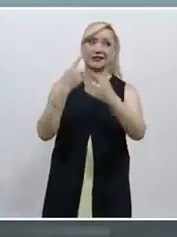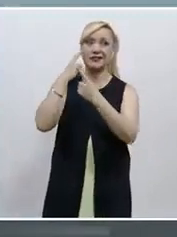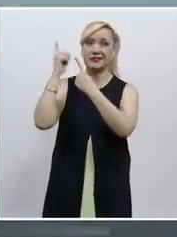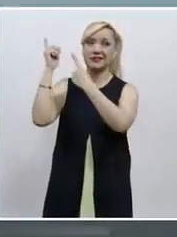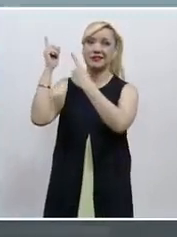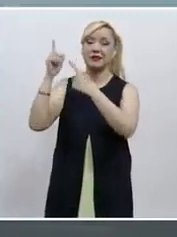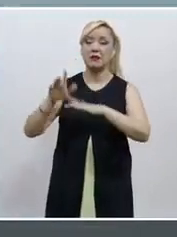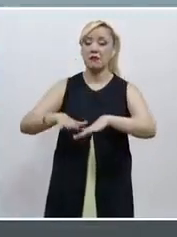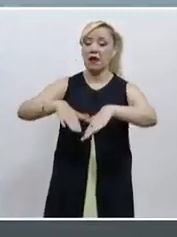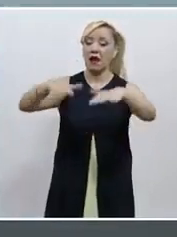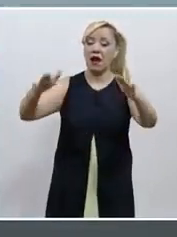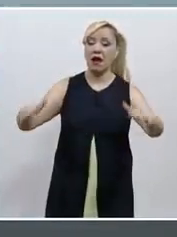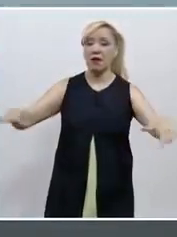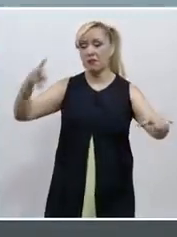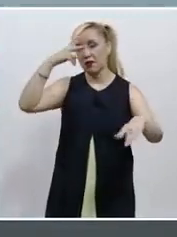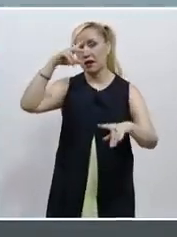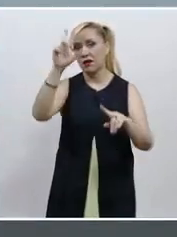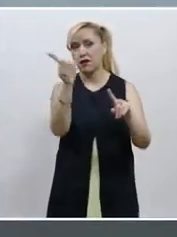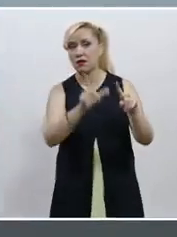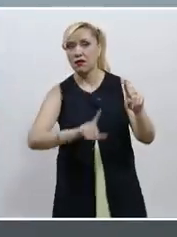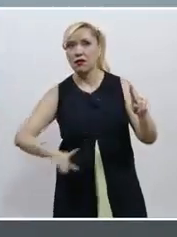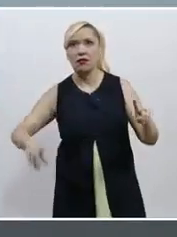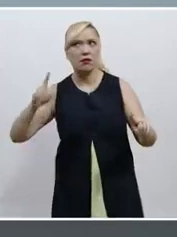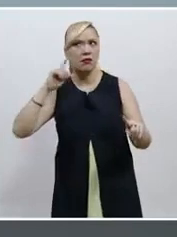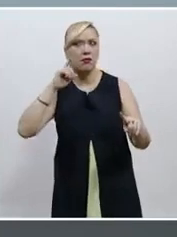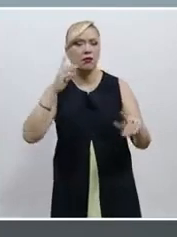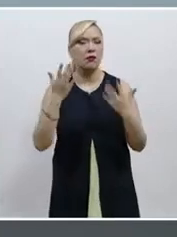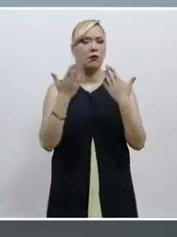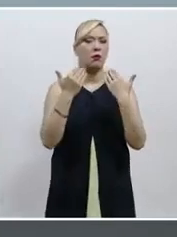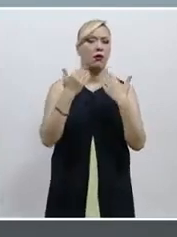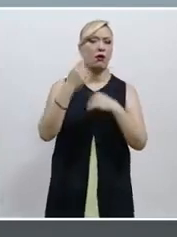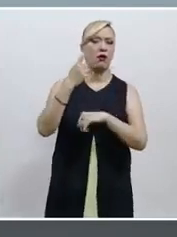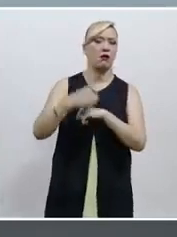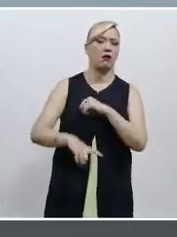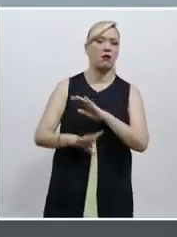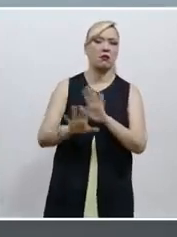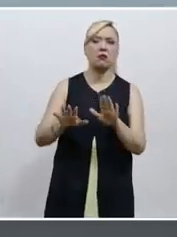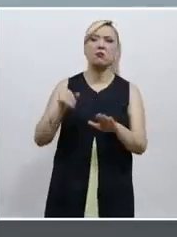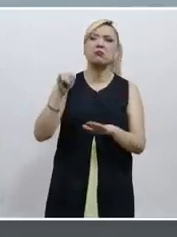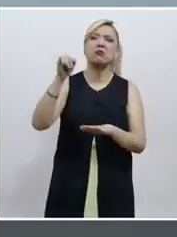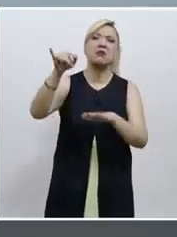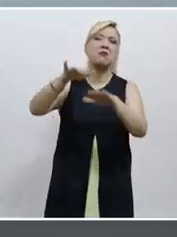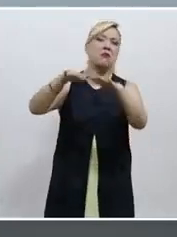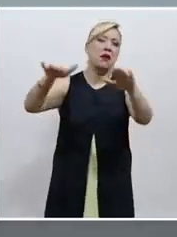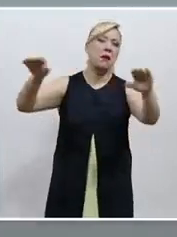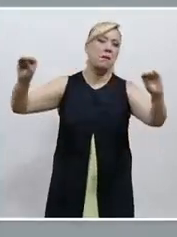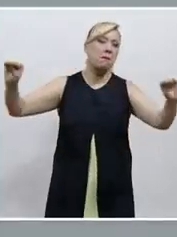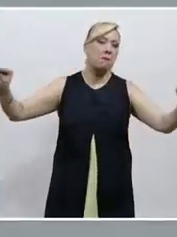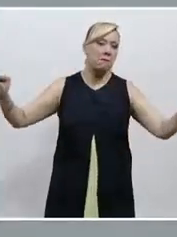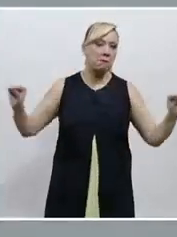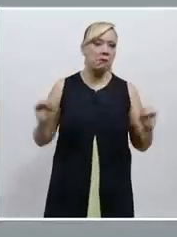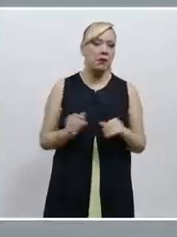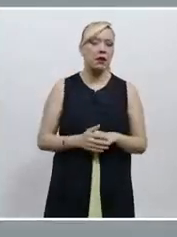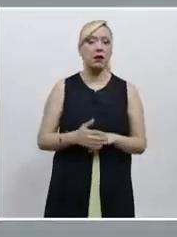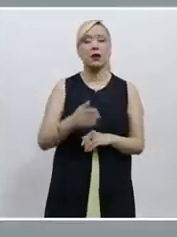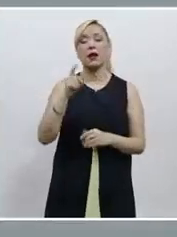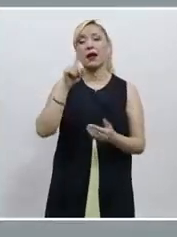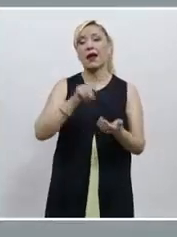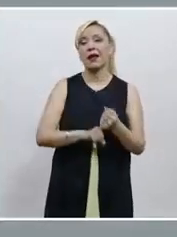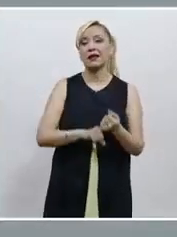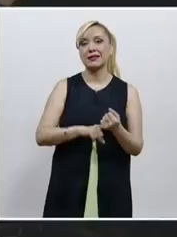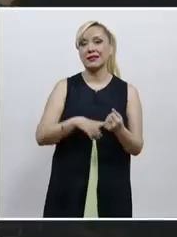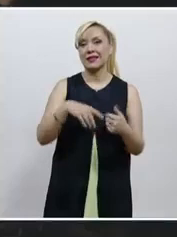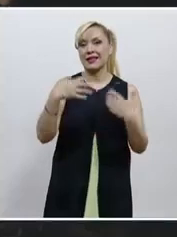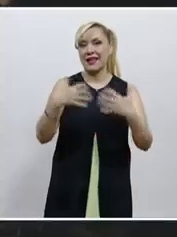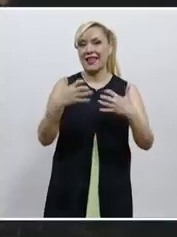la navegación, por lo que no se registraron daños adicionales. La compañía señaló en un primer informe que 5 de los 33 motores situados